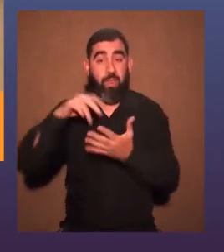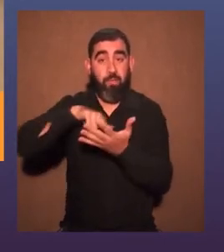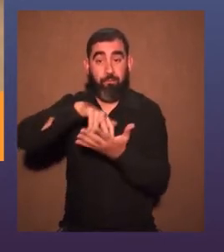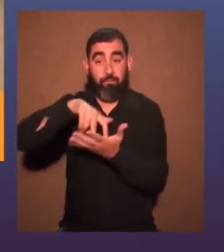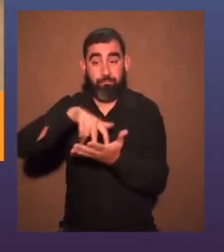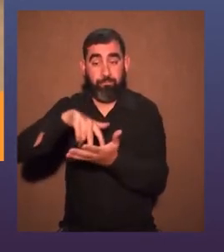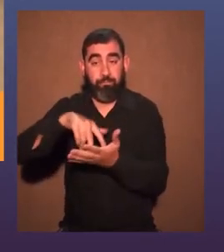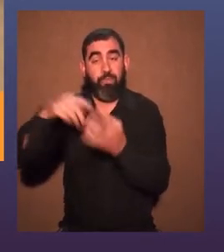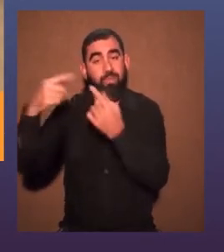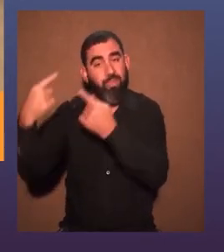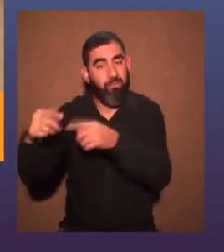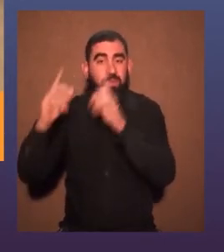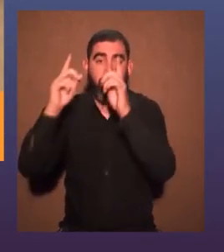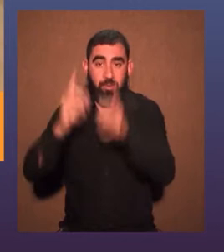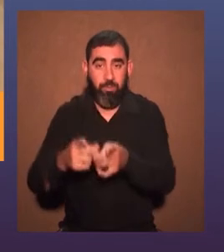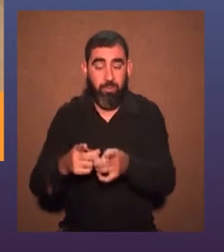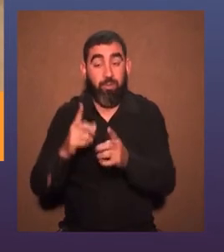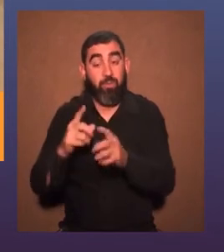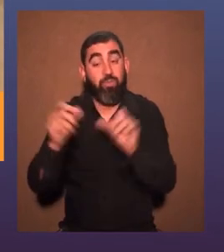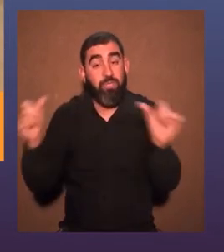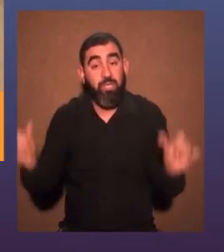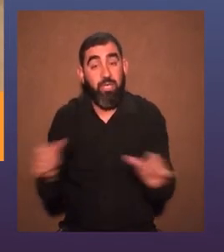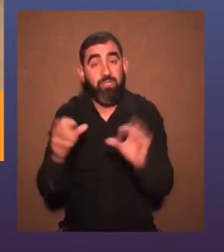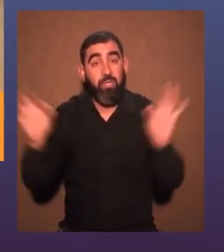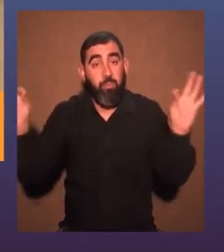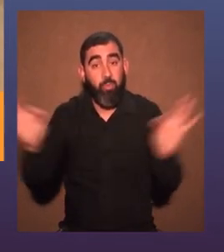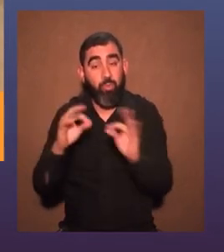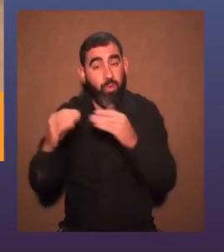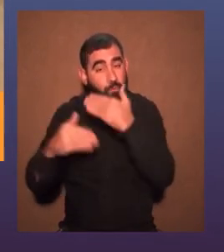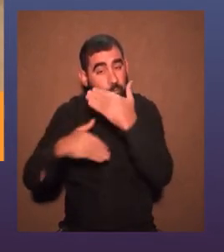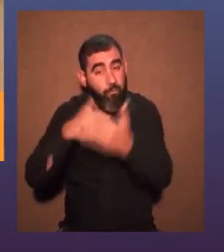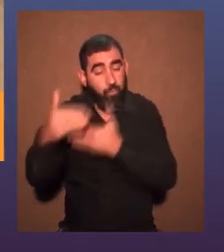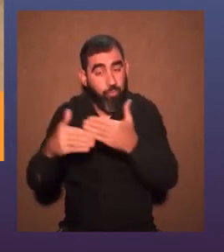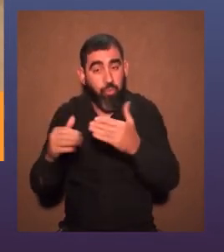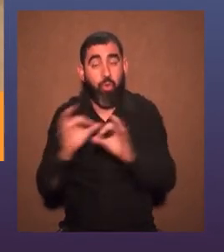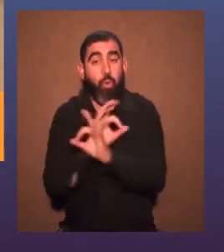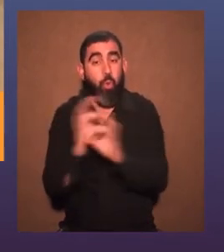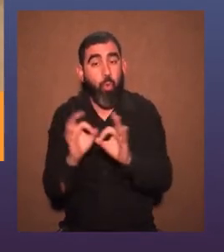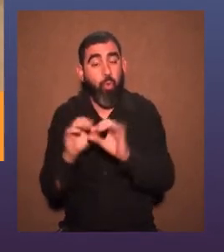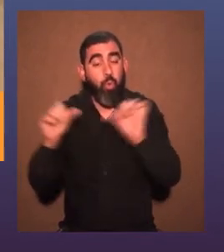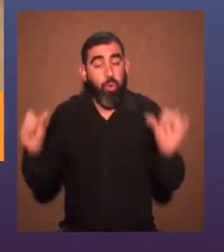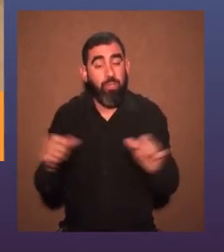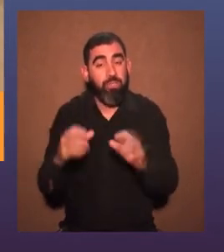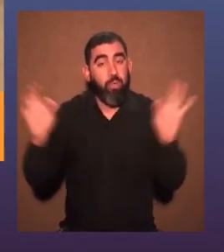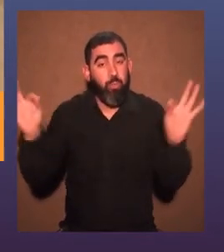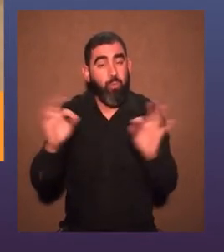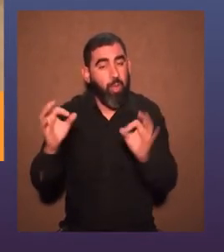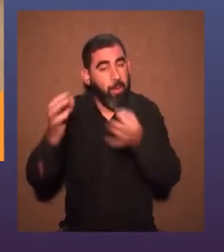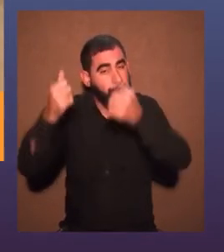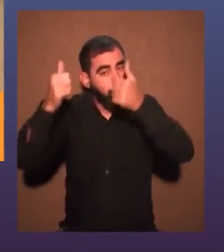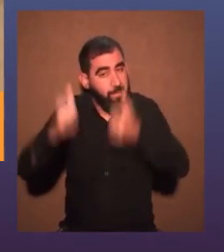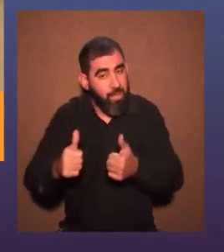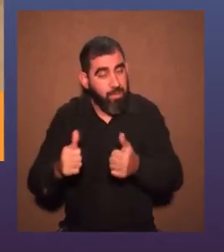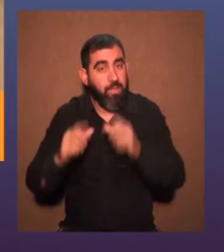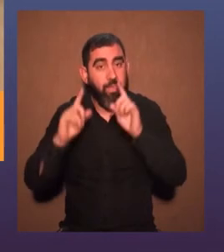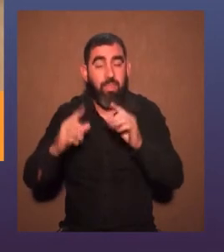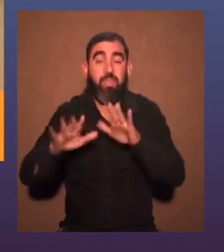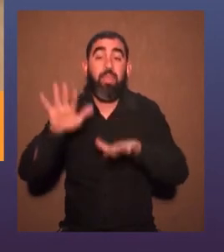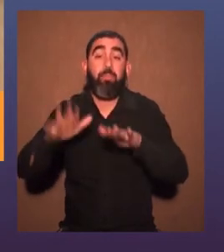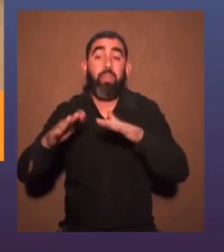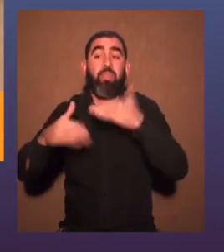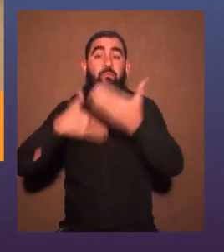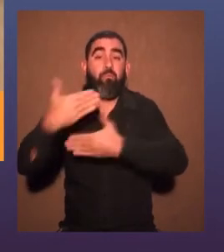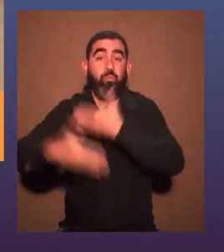claro, parte de hacer una música que funcione, o mejor dicho, parte de hacer una música que esté bien, tiene que ver con que